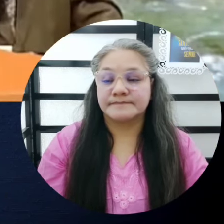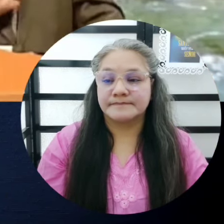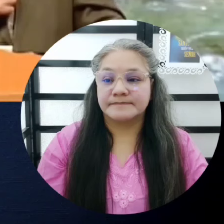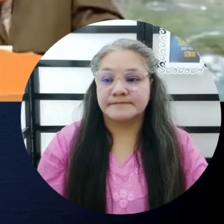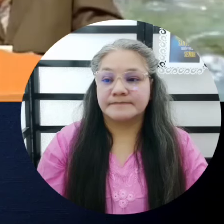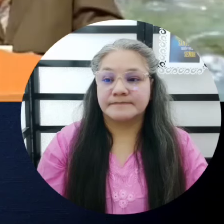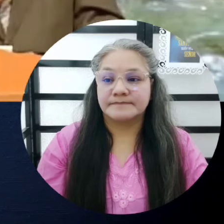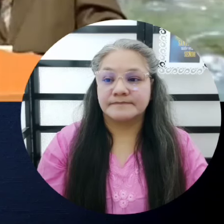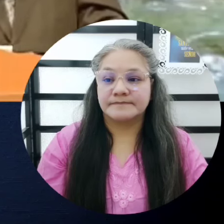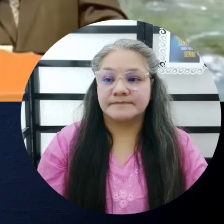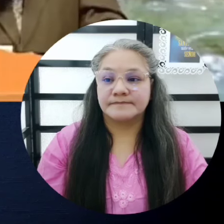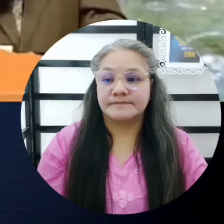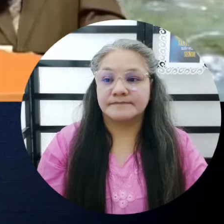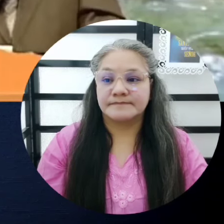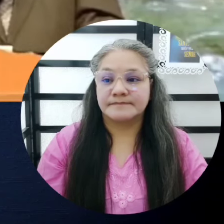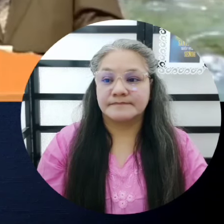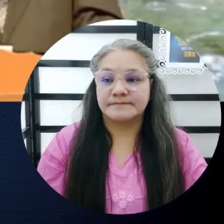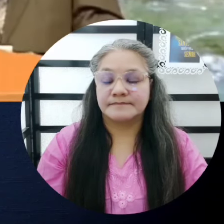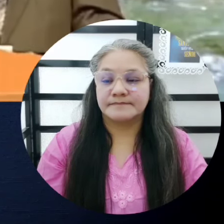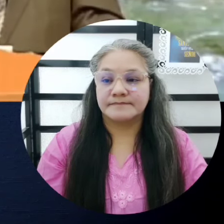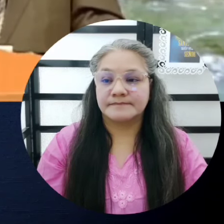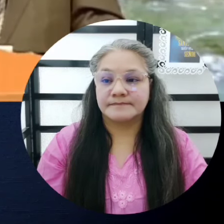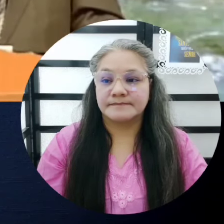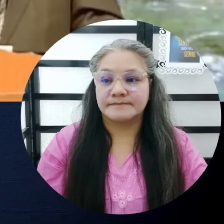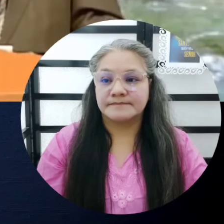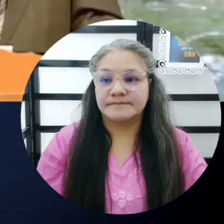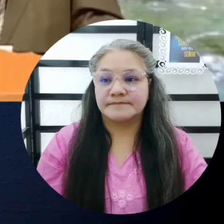Señoritas que están aquí, vírgenes,